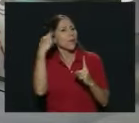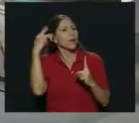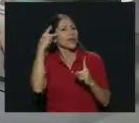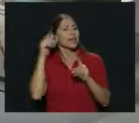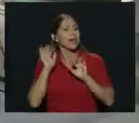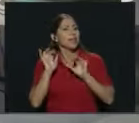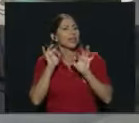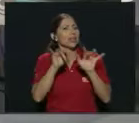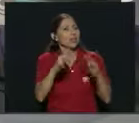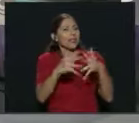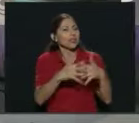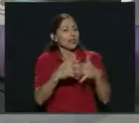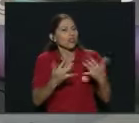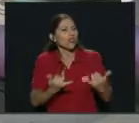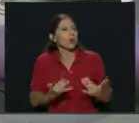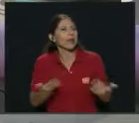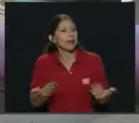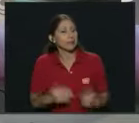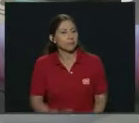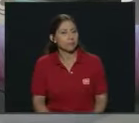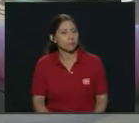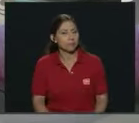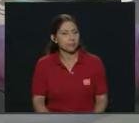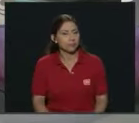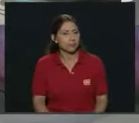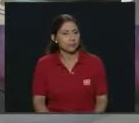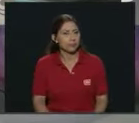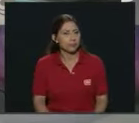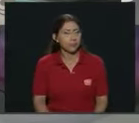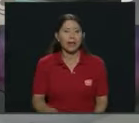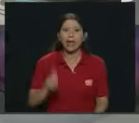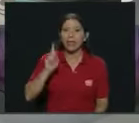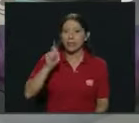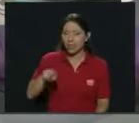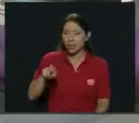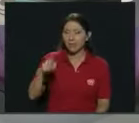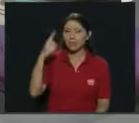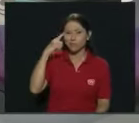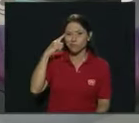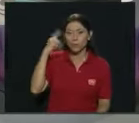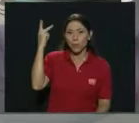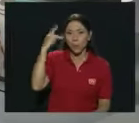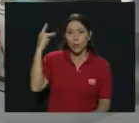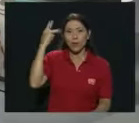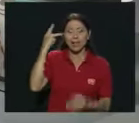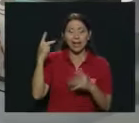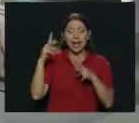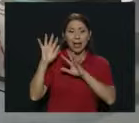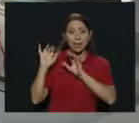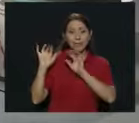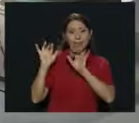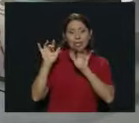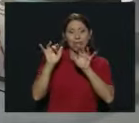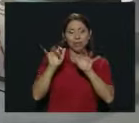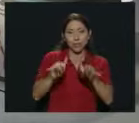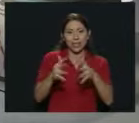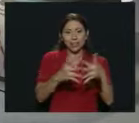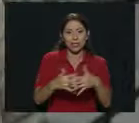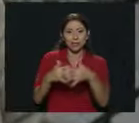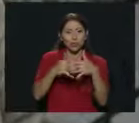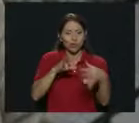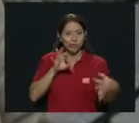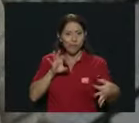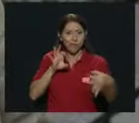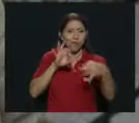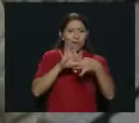los Estados Unidos en este momento, Carlos? Hay que enmarcar la política migratoria de los Estados Unidos dentro de sus